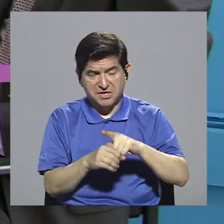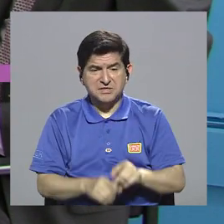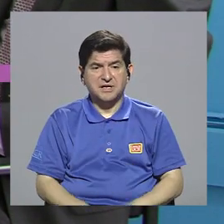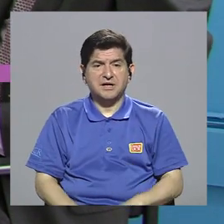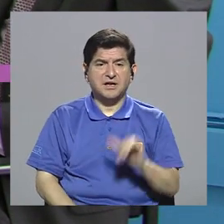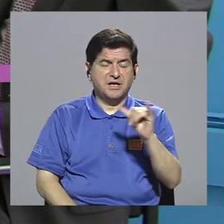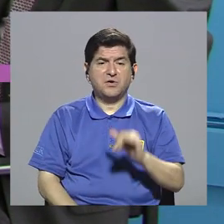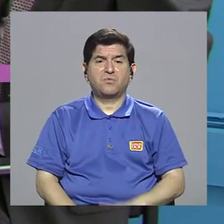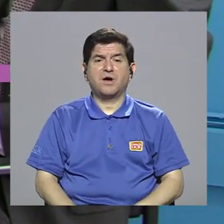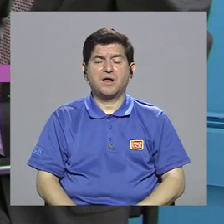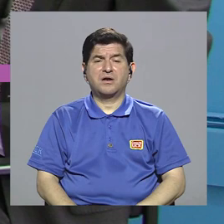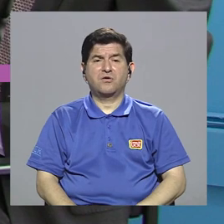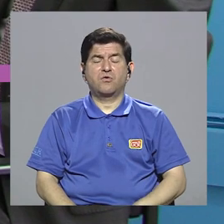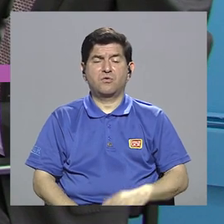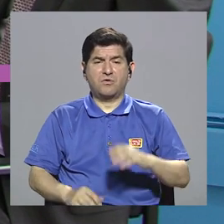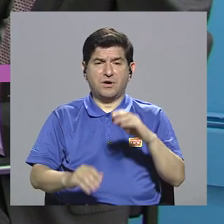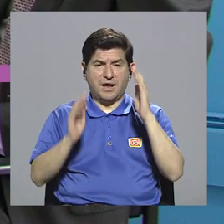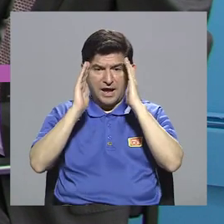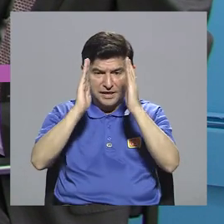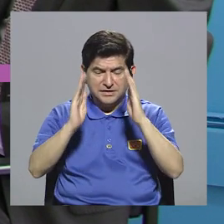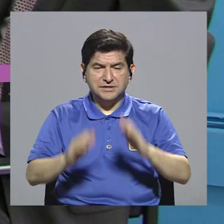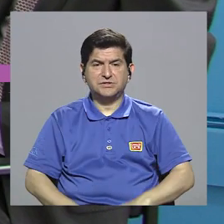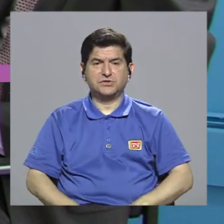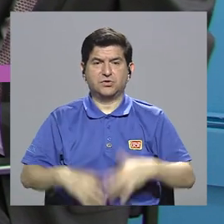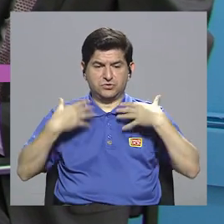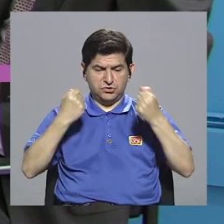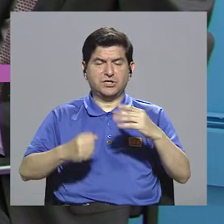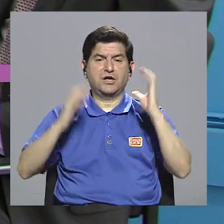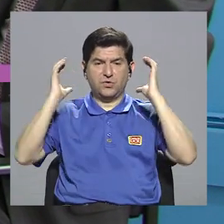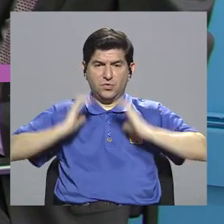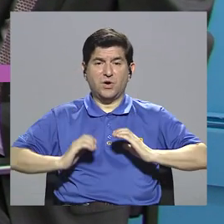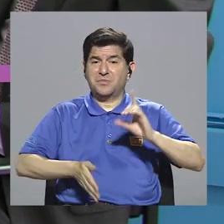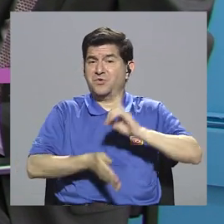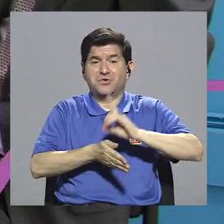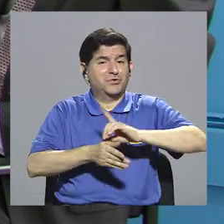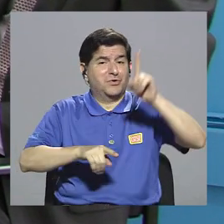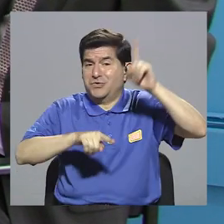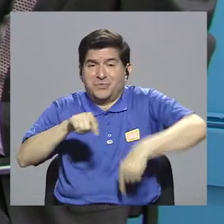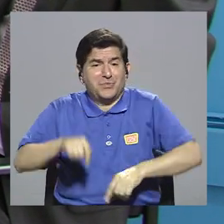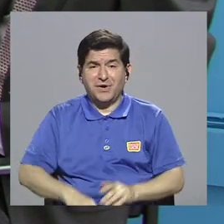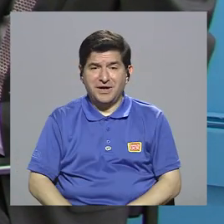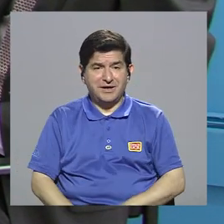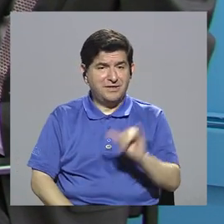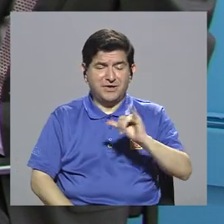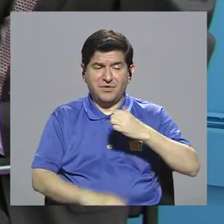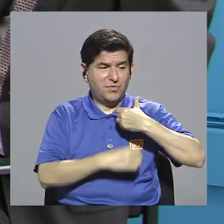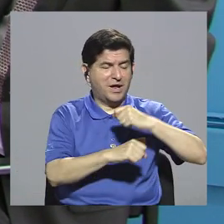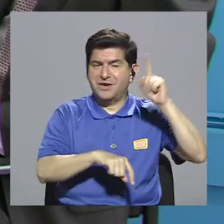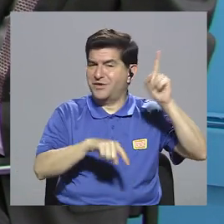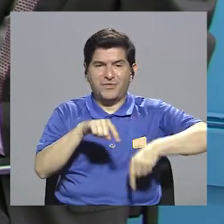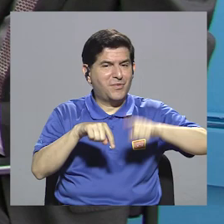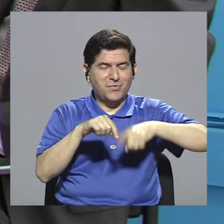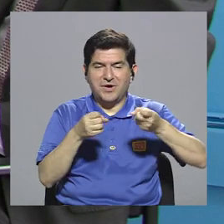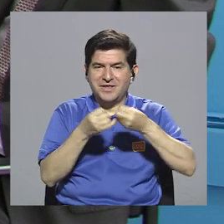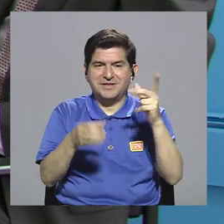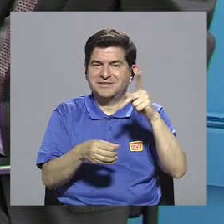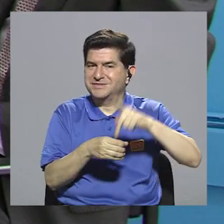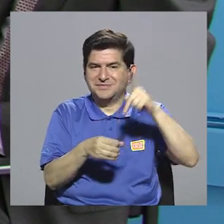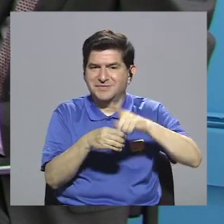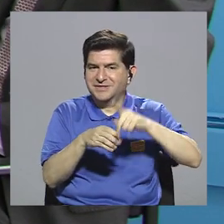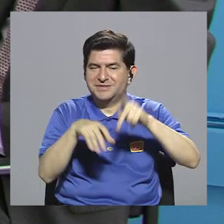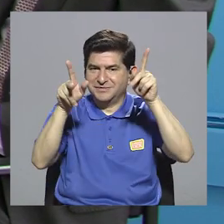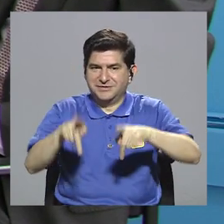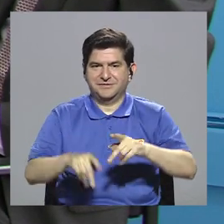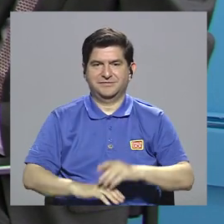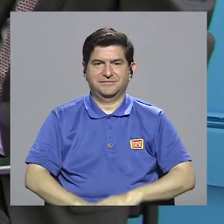somos nosotros los que cuidamos de nuestra salud y protegemos nuestro propio cuerpo el doctor no lo puede hacer la municipalidad no lo puede